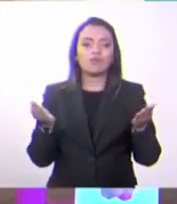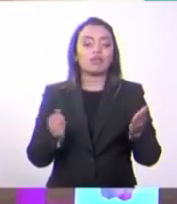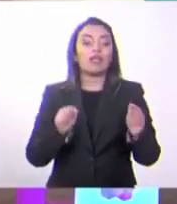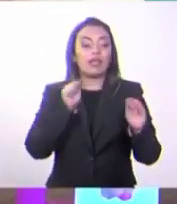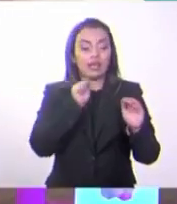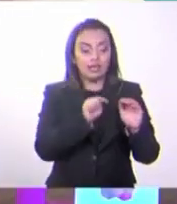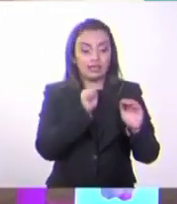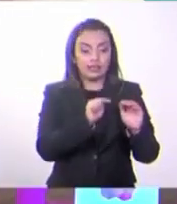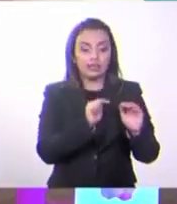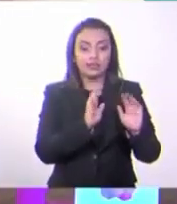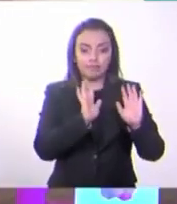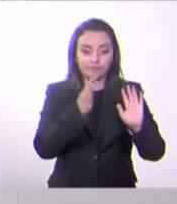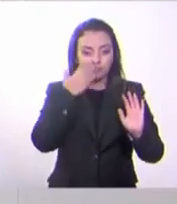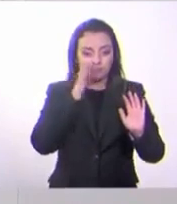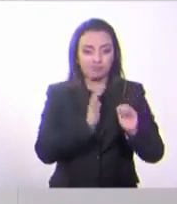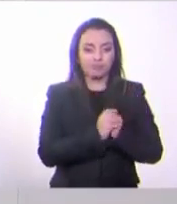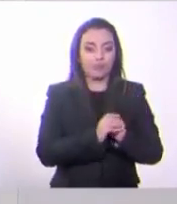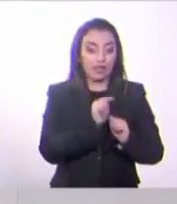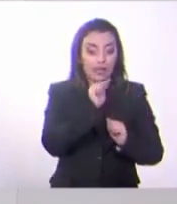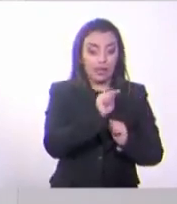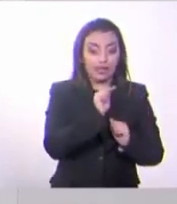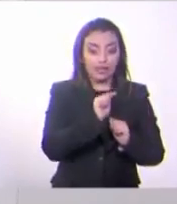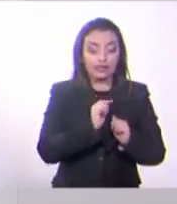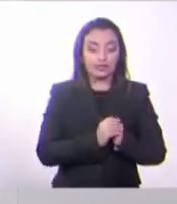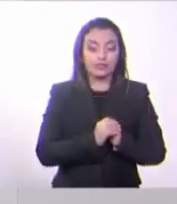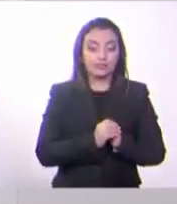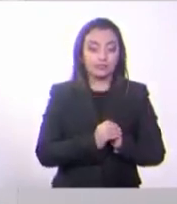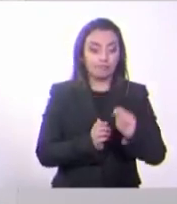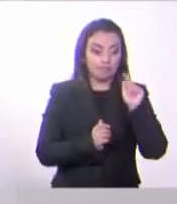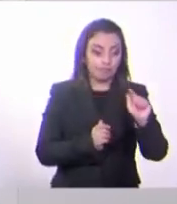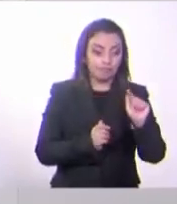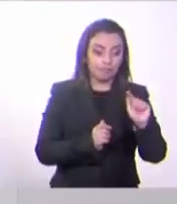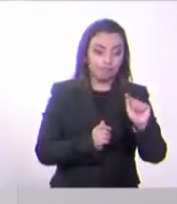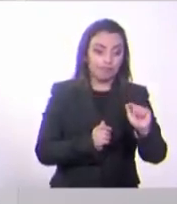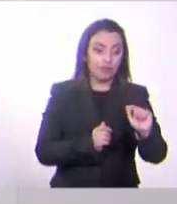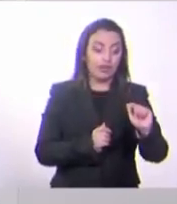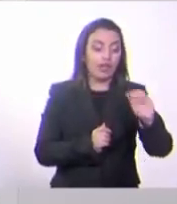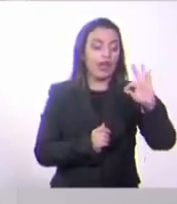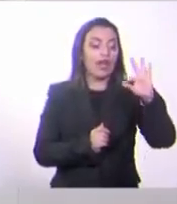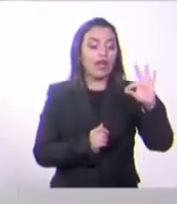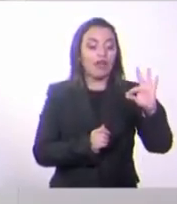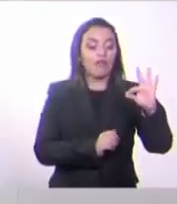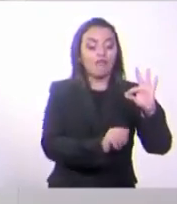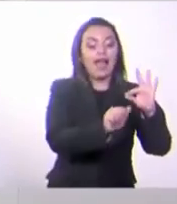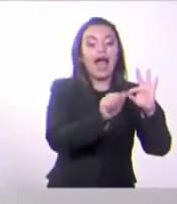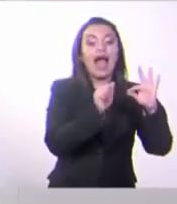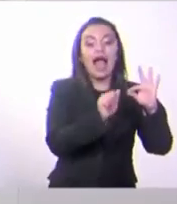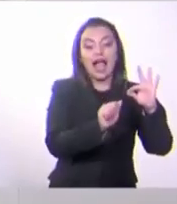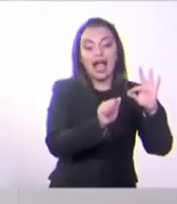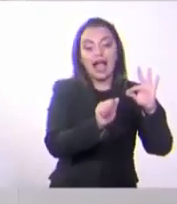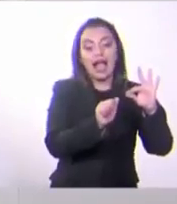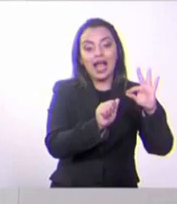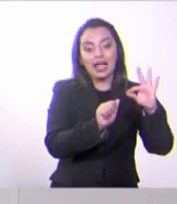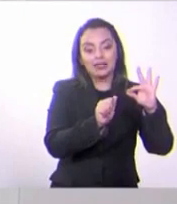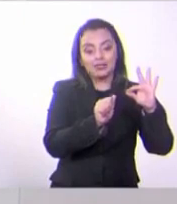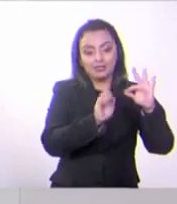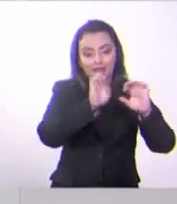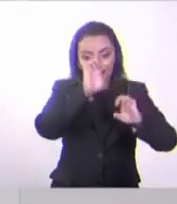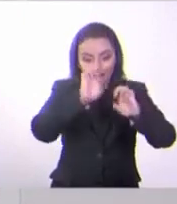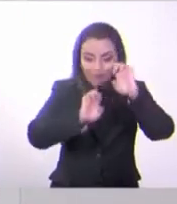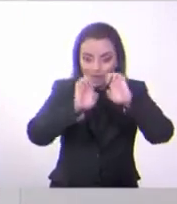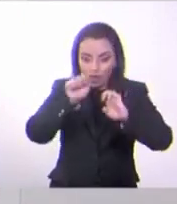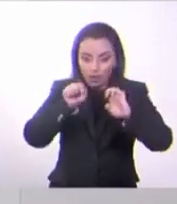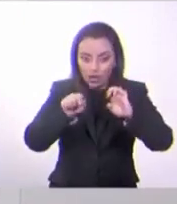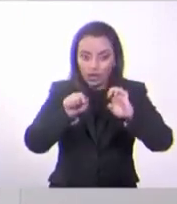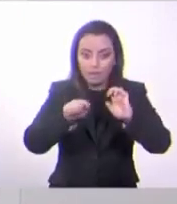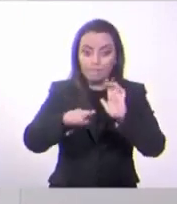función un valor al que voy a llamar A, tal que al evaluarlo en la función eso me dé menos